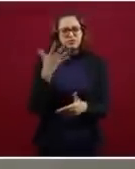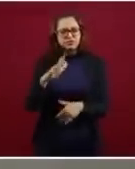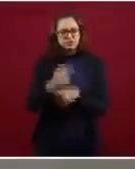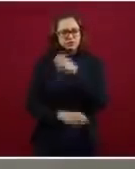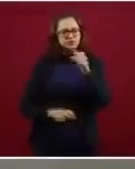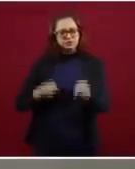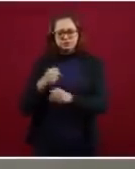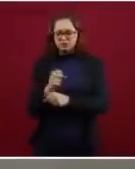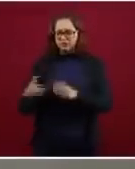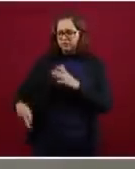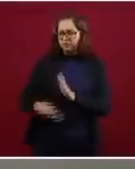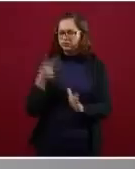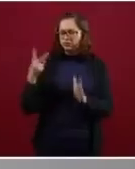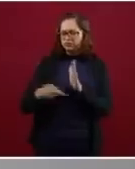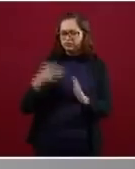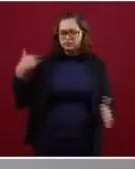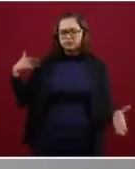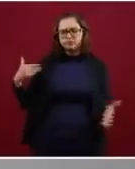a la fecha.